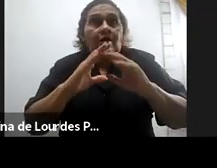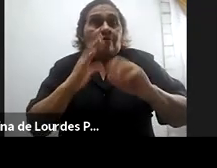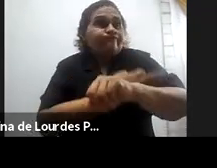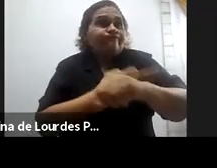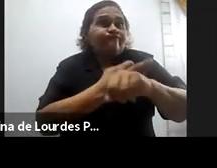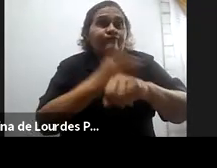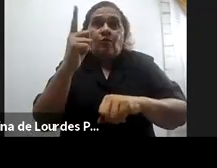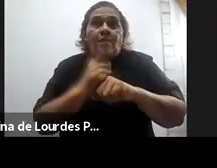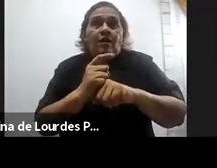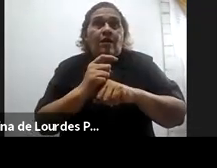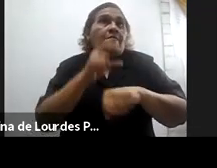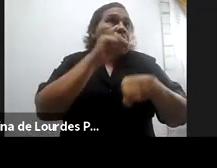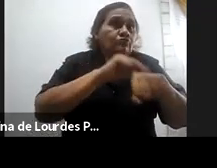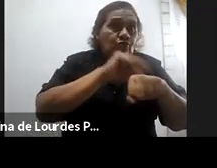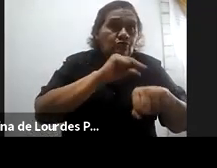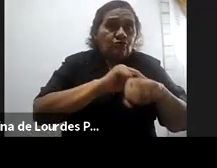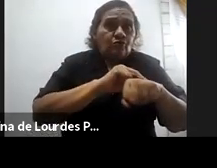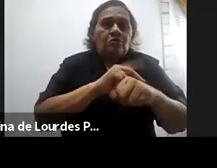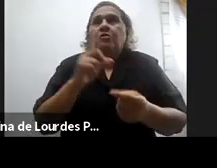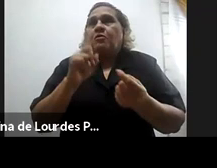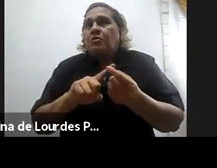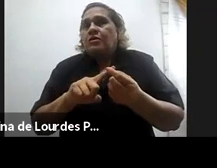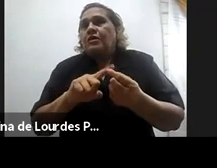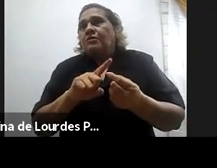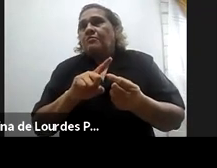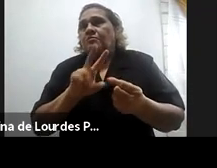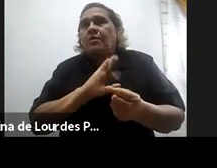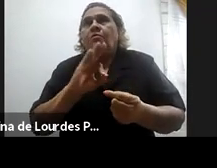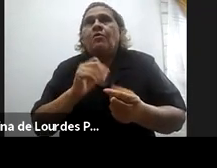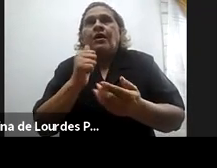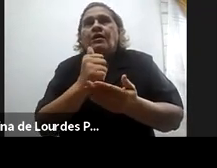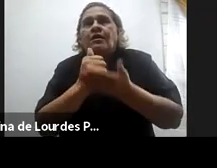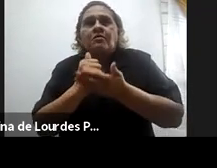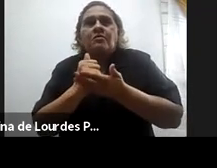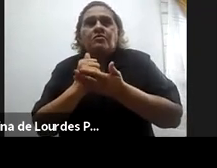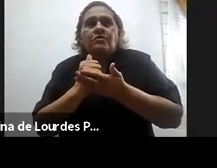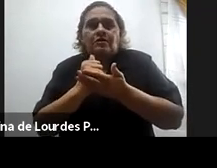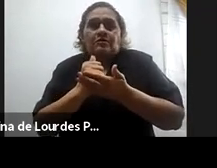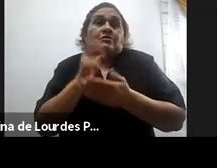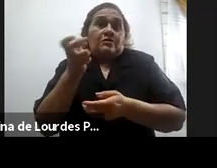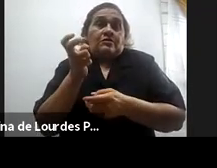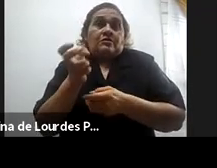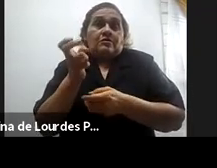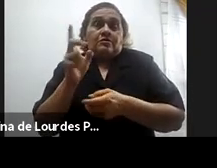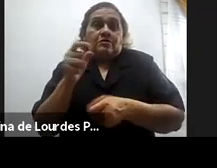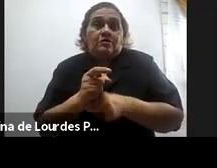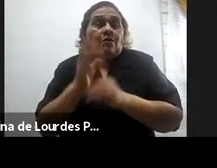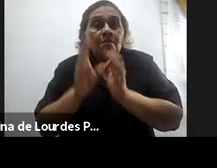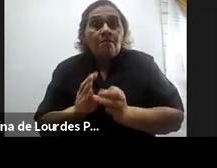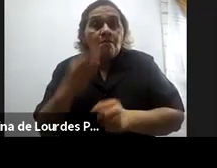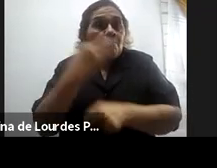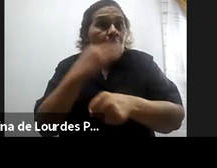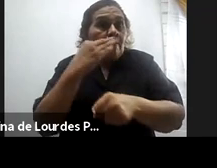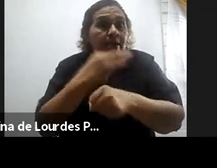de salud, ¿no? A mi médico o a quien sea quien esté a cargo de mi salud. En ese momento será muy, muy